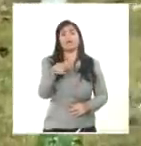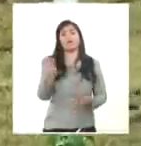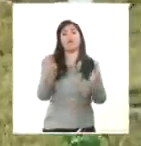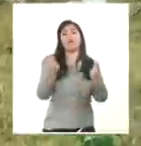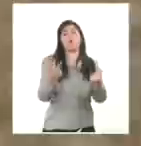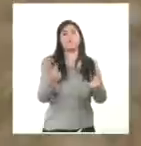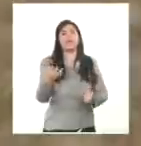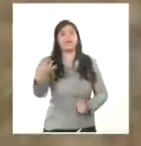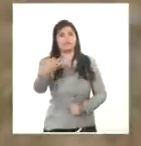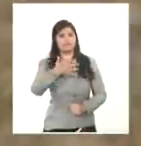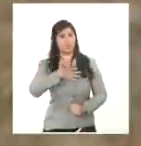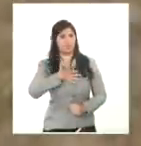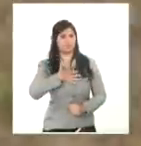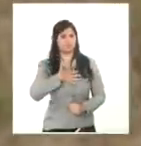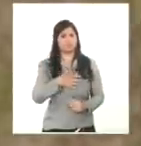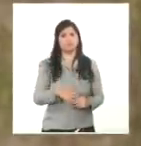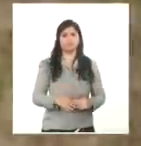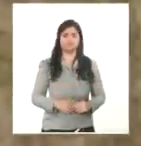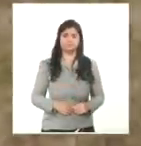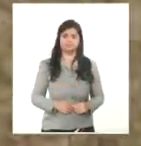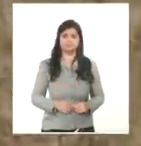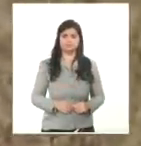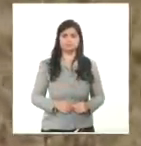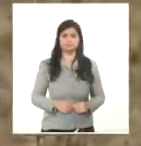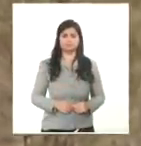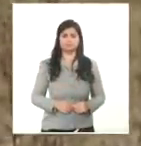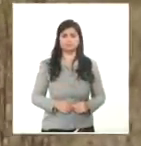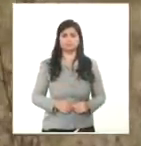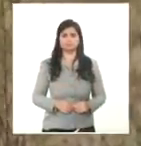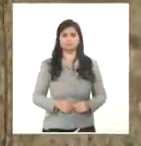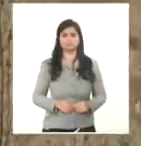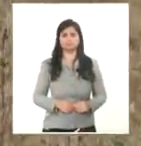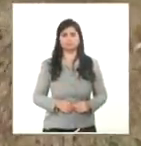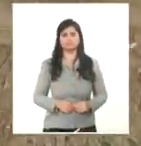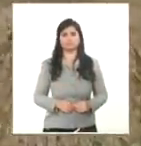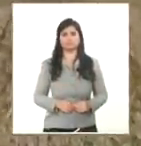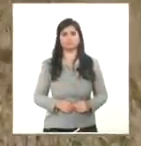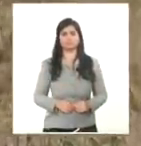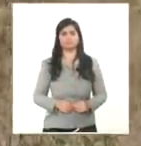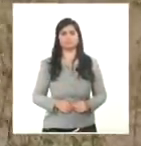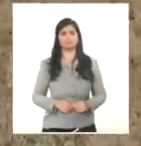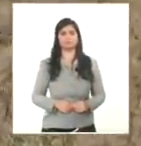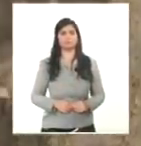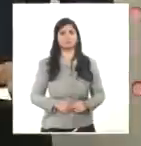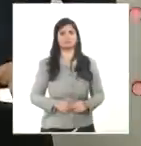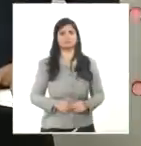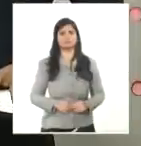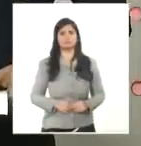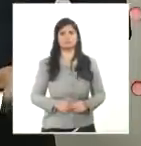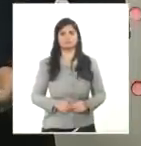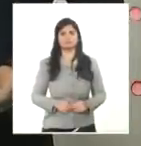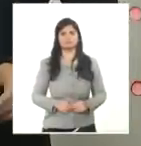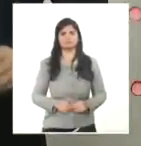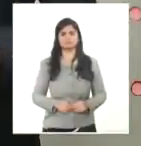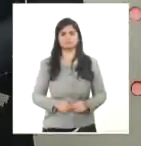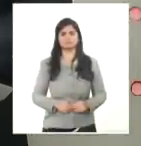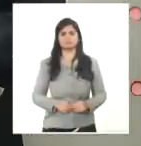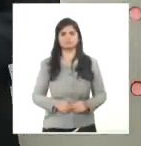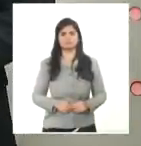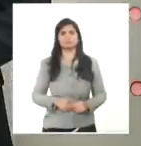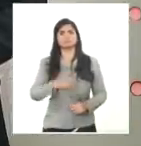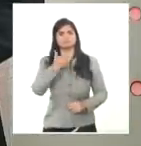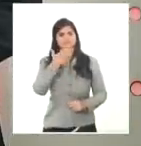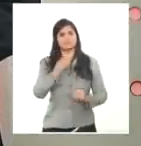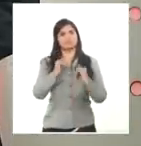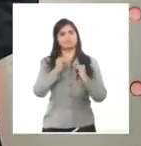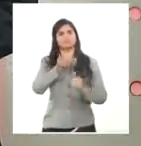un inmediato despegue. Valia Martínez Sam, Sistema Informativo de la Televisión Cubana. Muy buen reportaje, Valia.